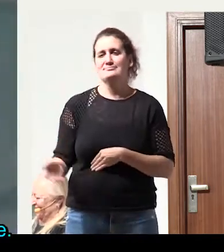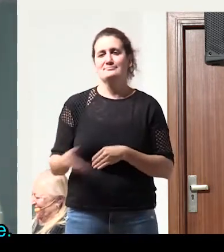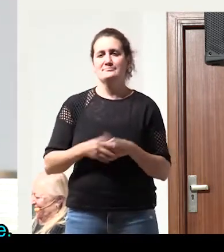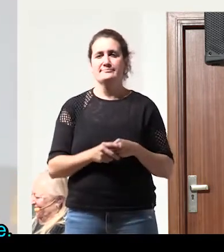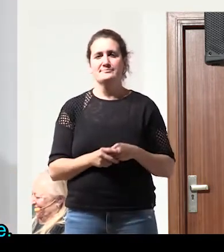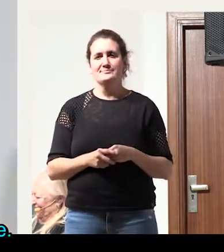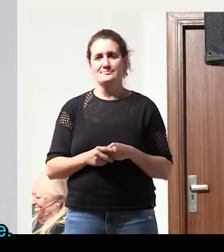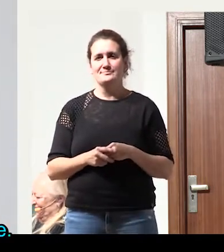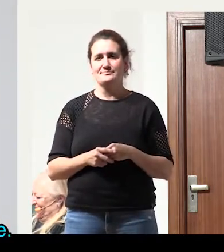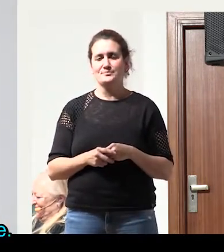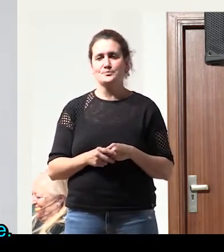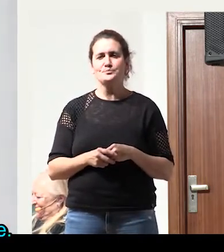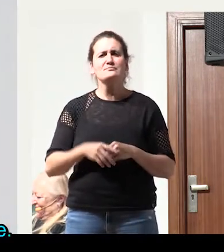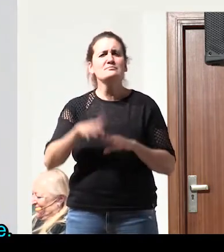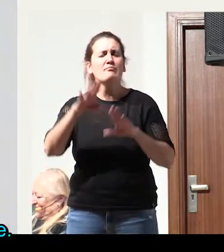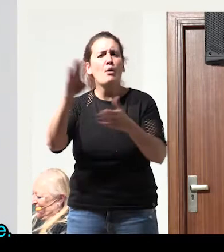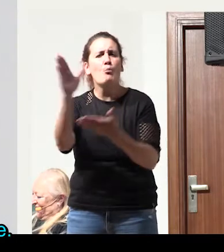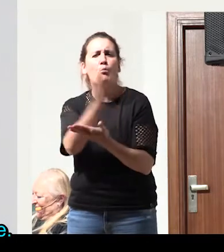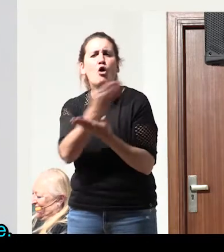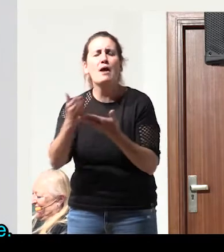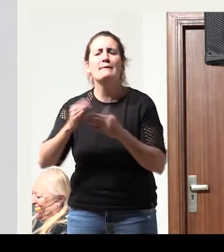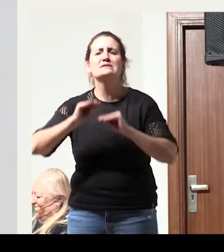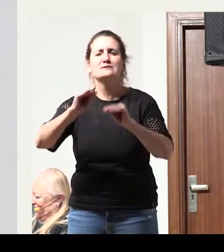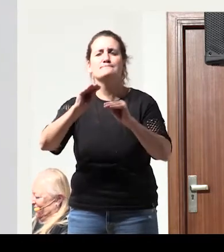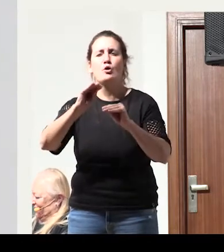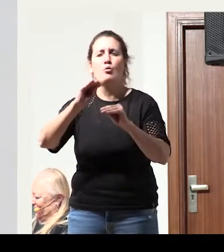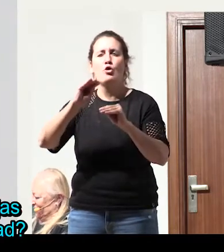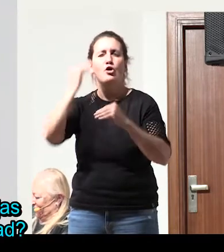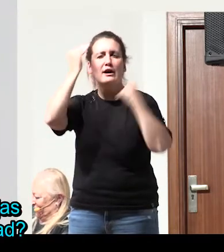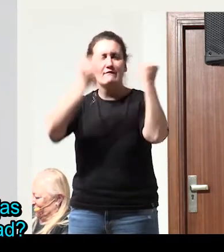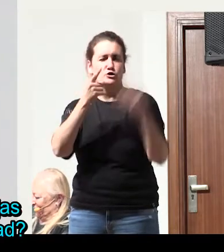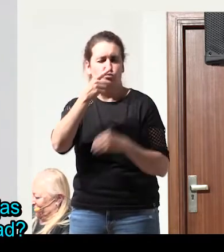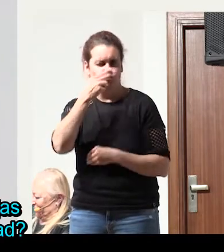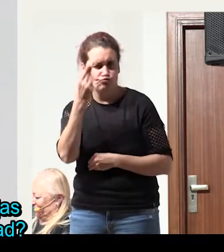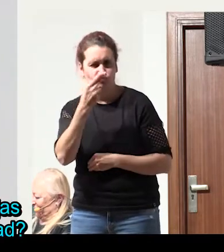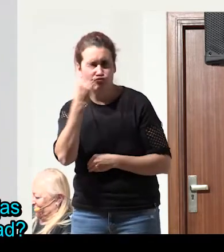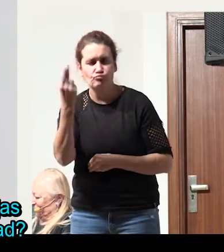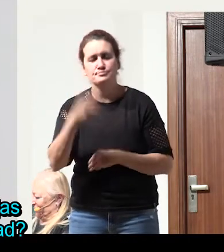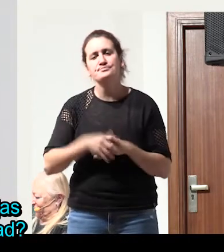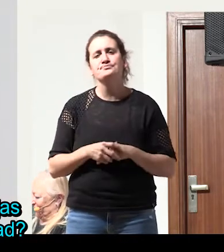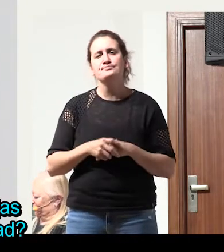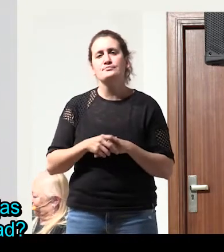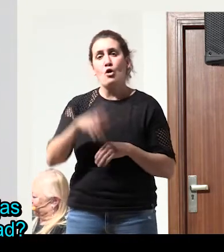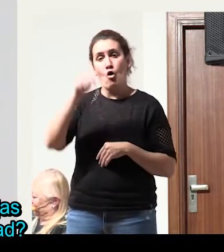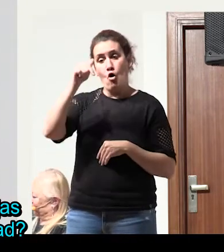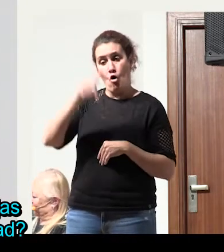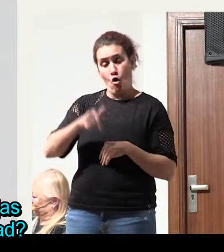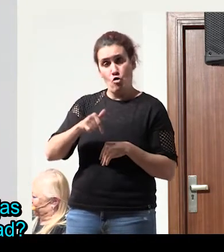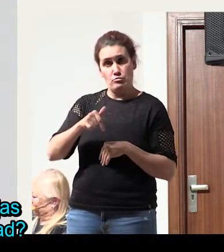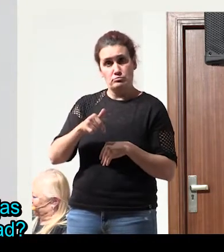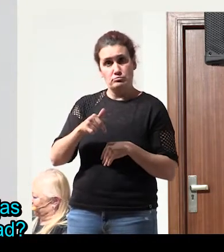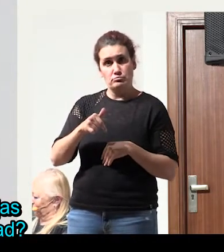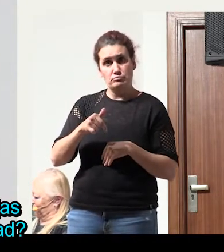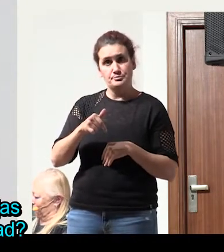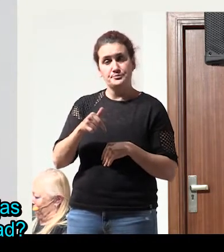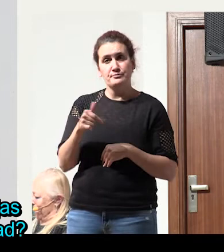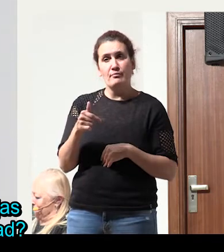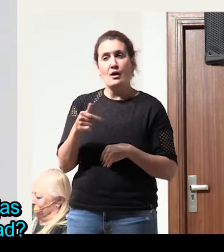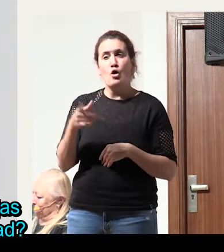tus poemas hay una reflexión muy interesante. Hoy por hoy, ¿las mujeres